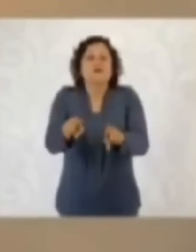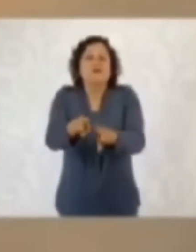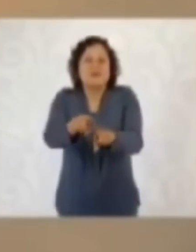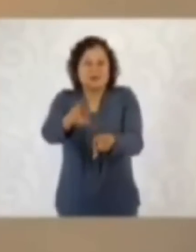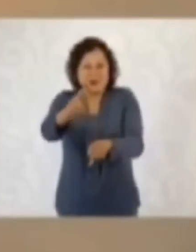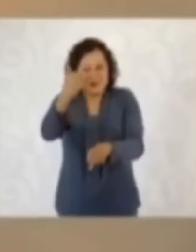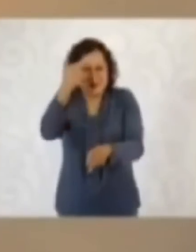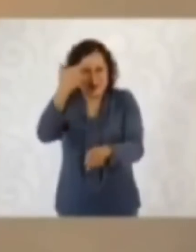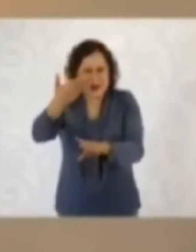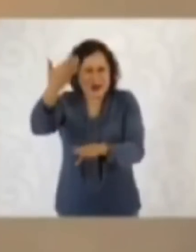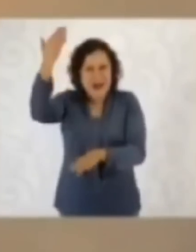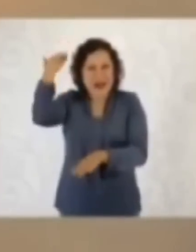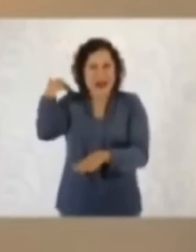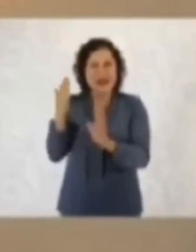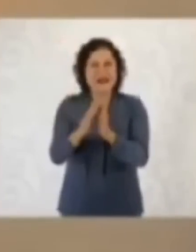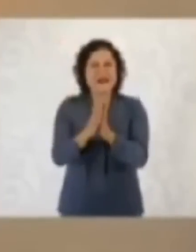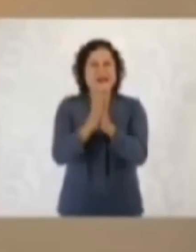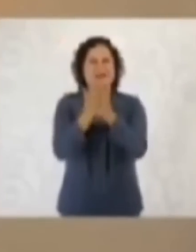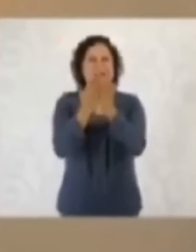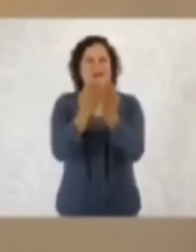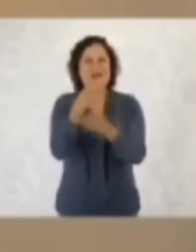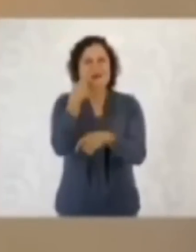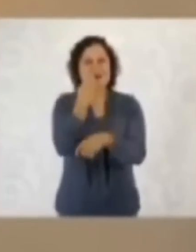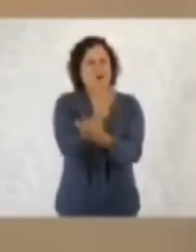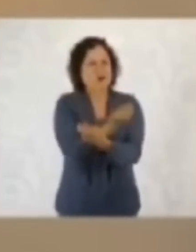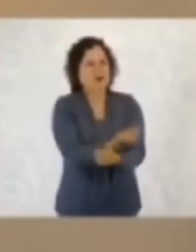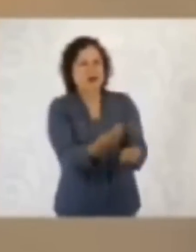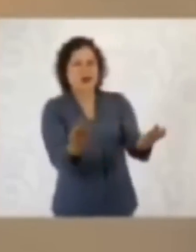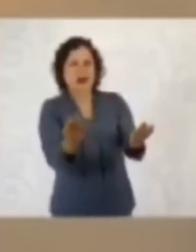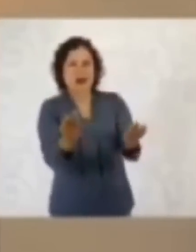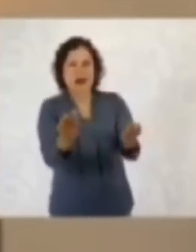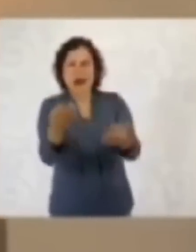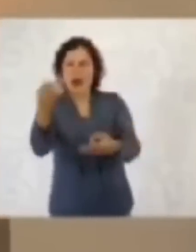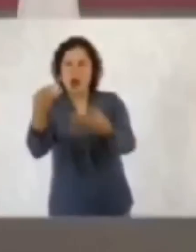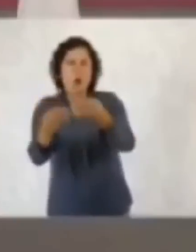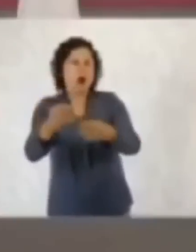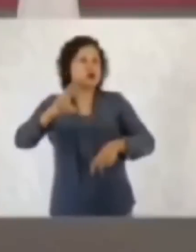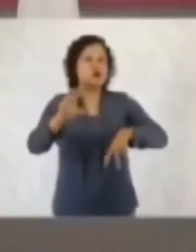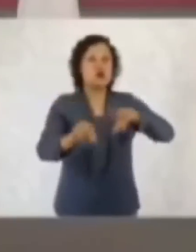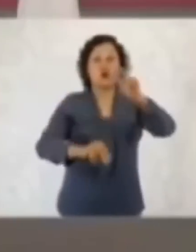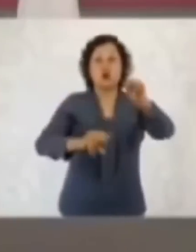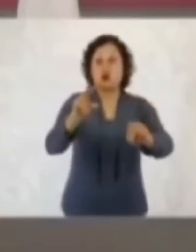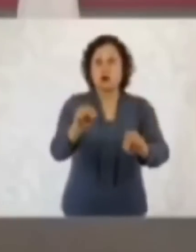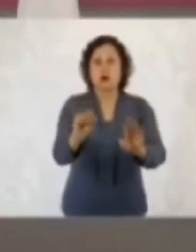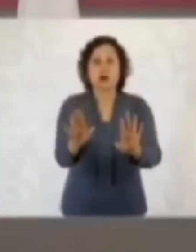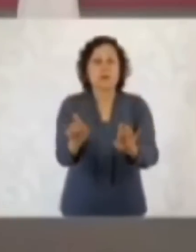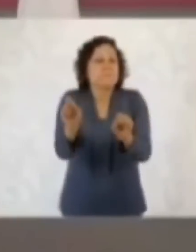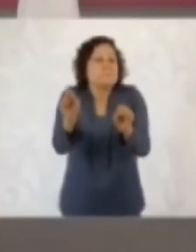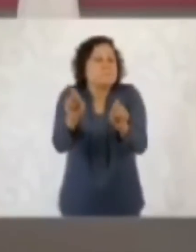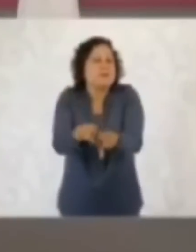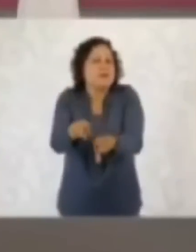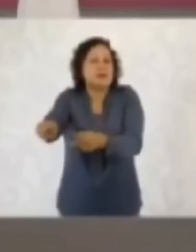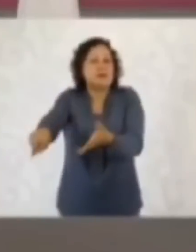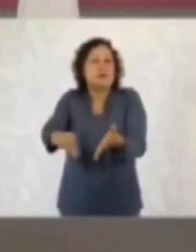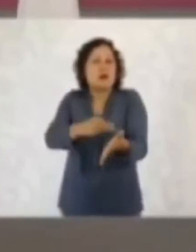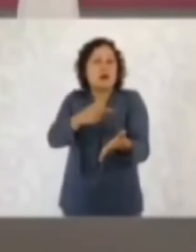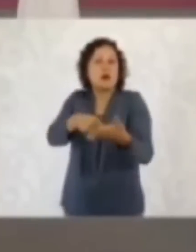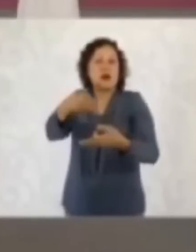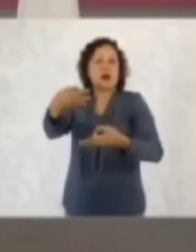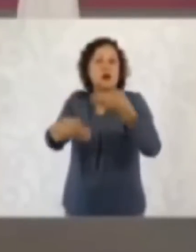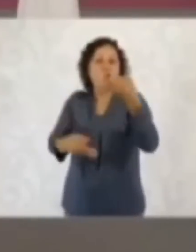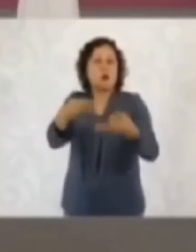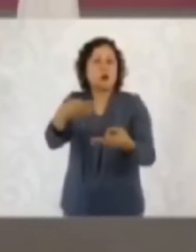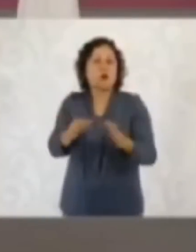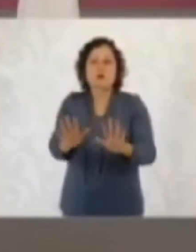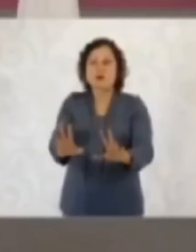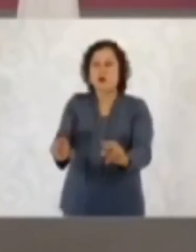los libros de texto. Entonces, creemos que esto es pues parte de esta asociación